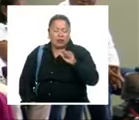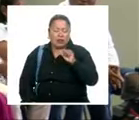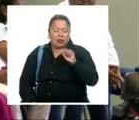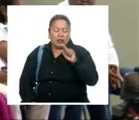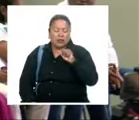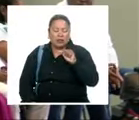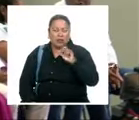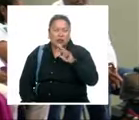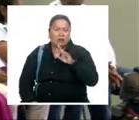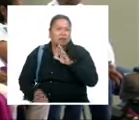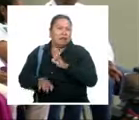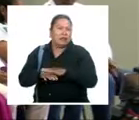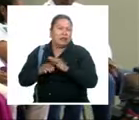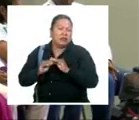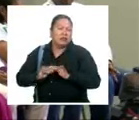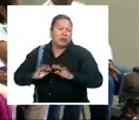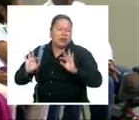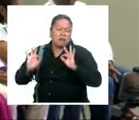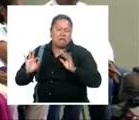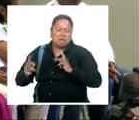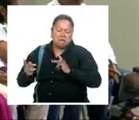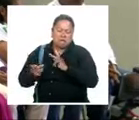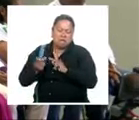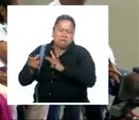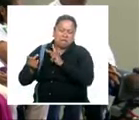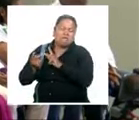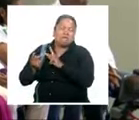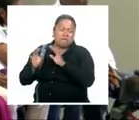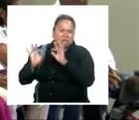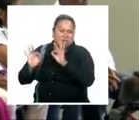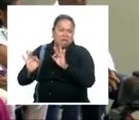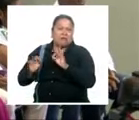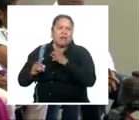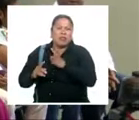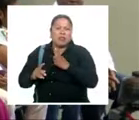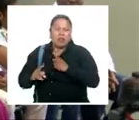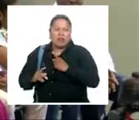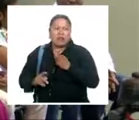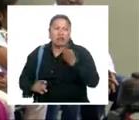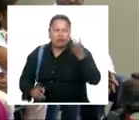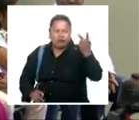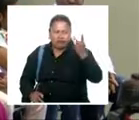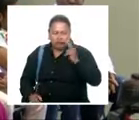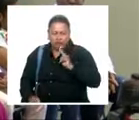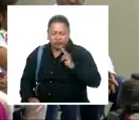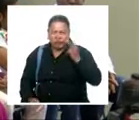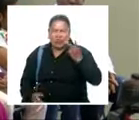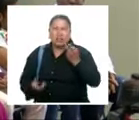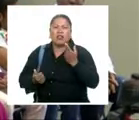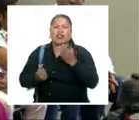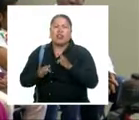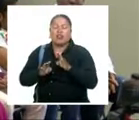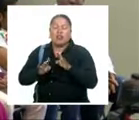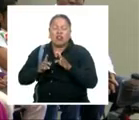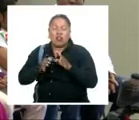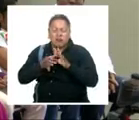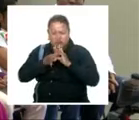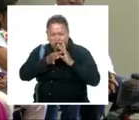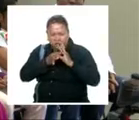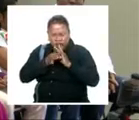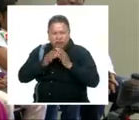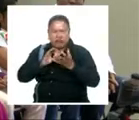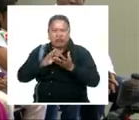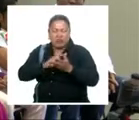quedó claro que coincidimos en que la relación binacional se beneficia de